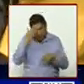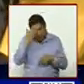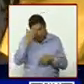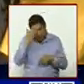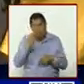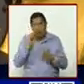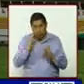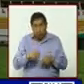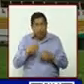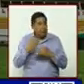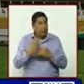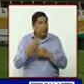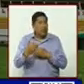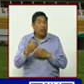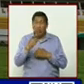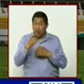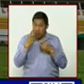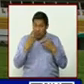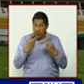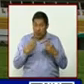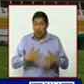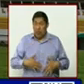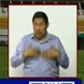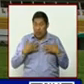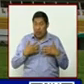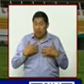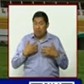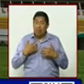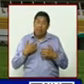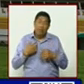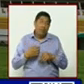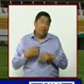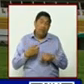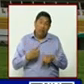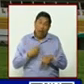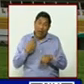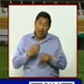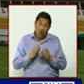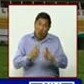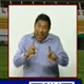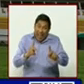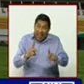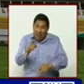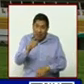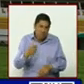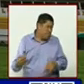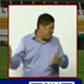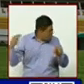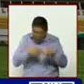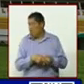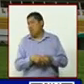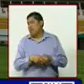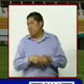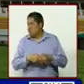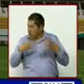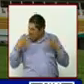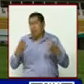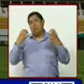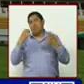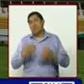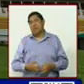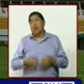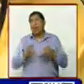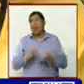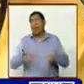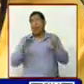podía sacarlo adelante. Y eso también es como la vida, ¿no? Muchas veces dicen el tren solo pasa una vez y tú dijiste me subo a este tren porque quiero conseguir algo